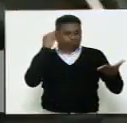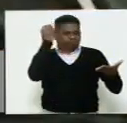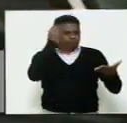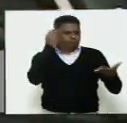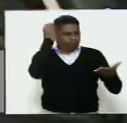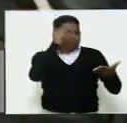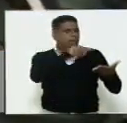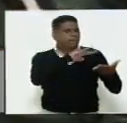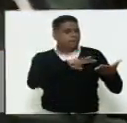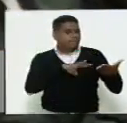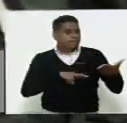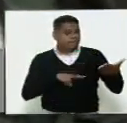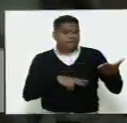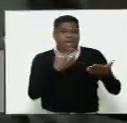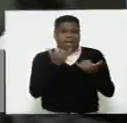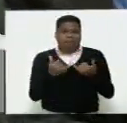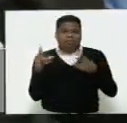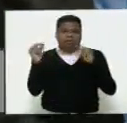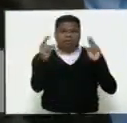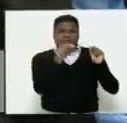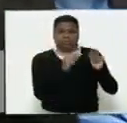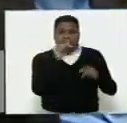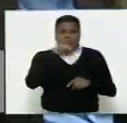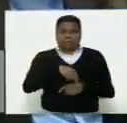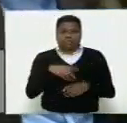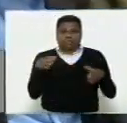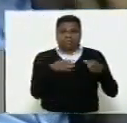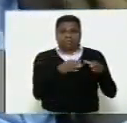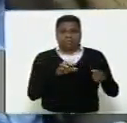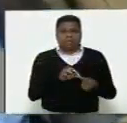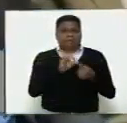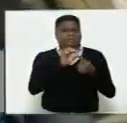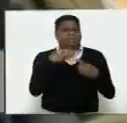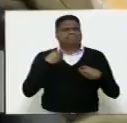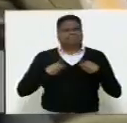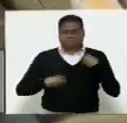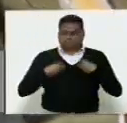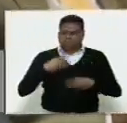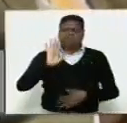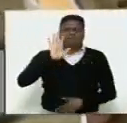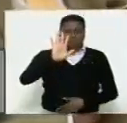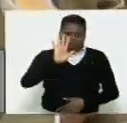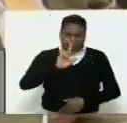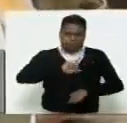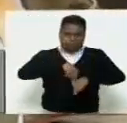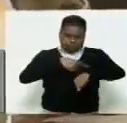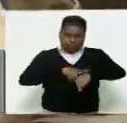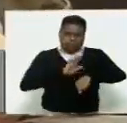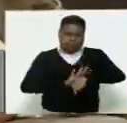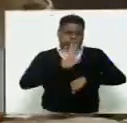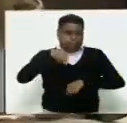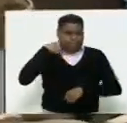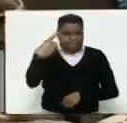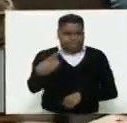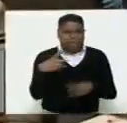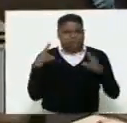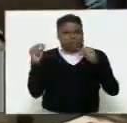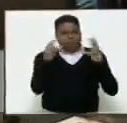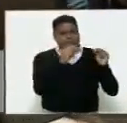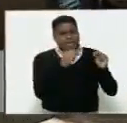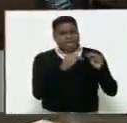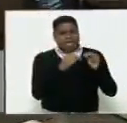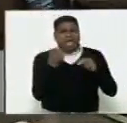plenaria. Y en esa oportunidad le dije al presidente, no se preocupe, que en las próximas horas la Asamblea Nacional